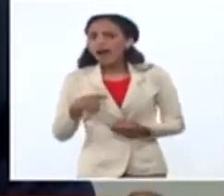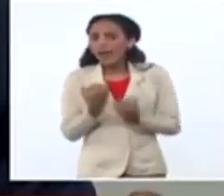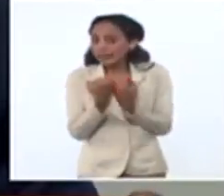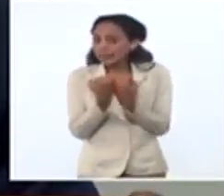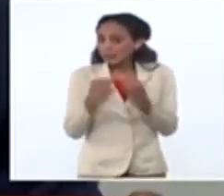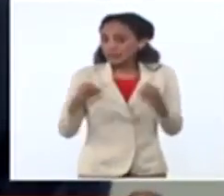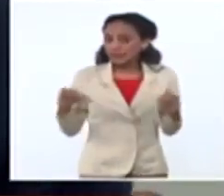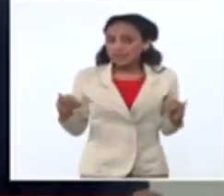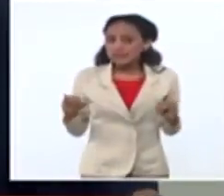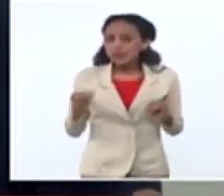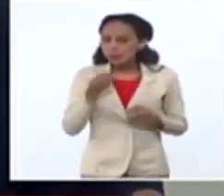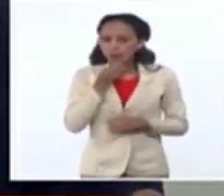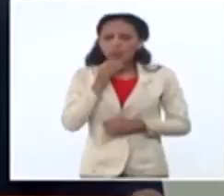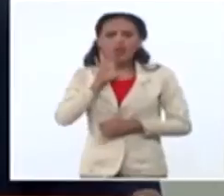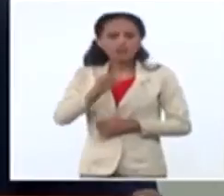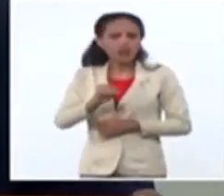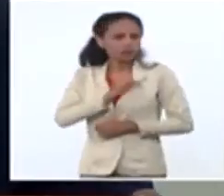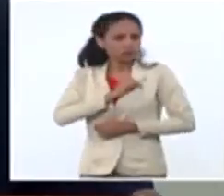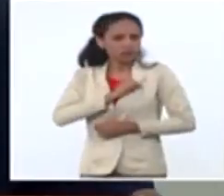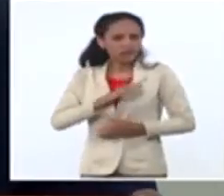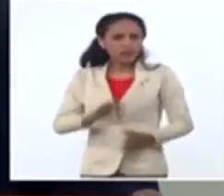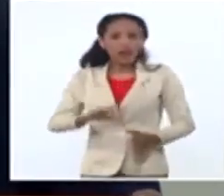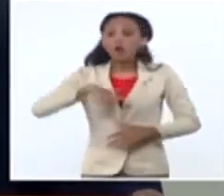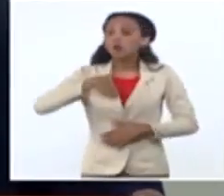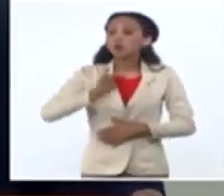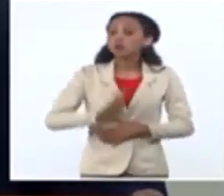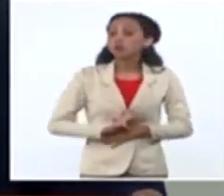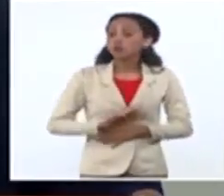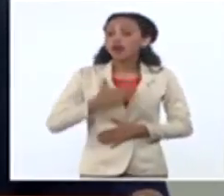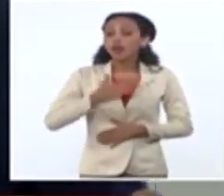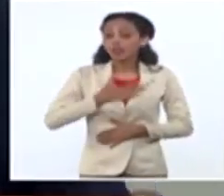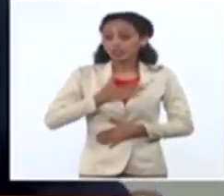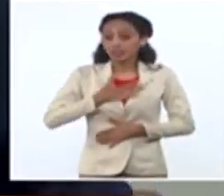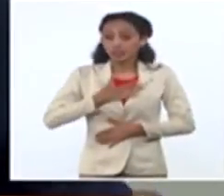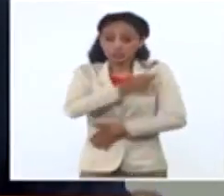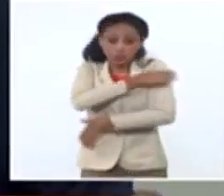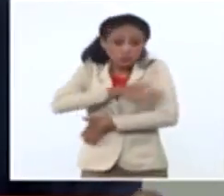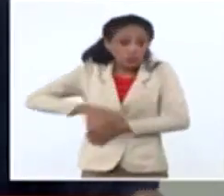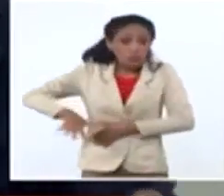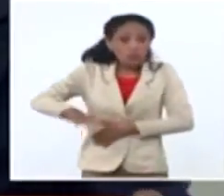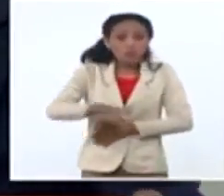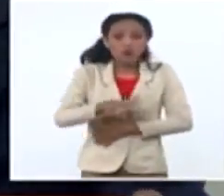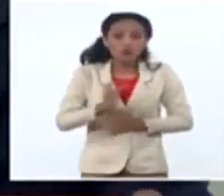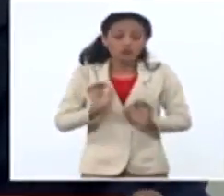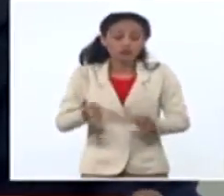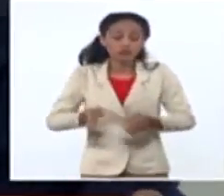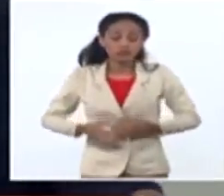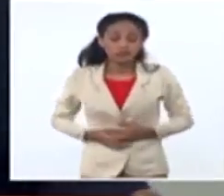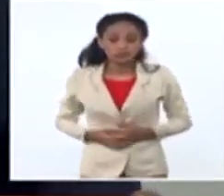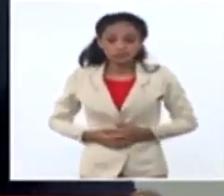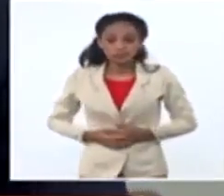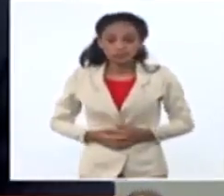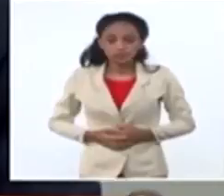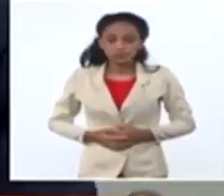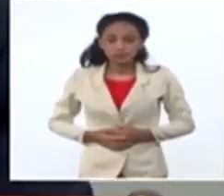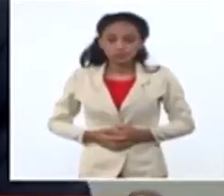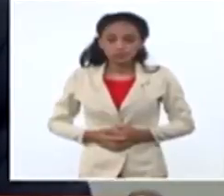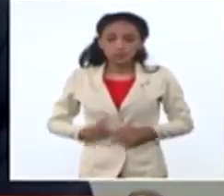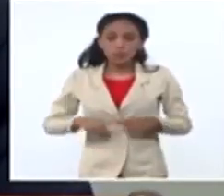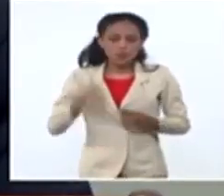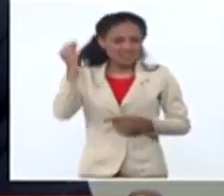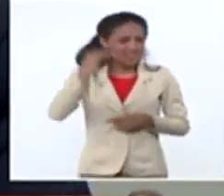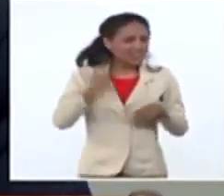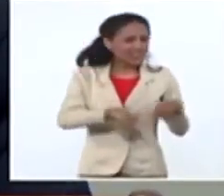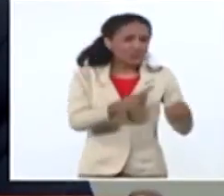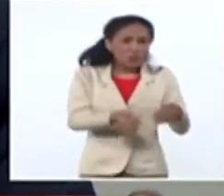cultura nacional en defensa de nuestro pueblo frente a los actos de guerra no convencional y las